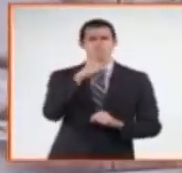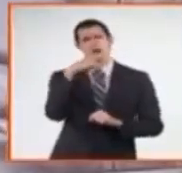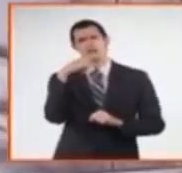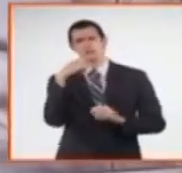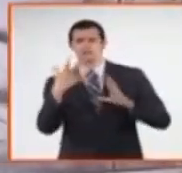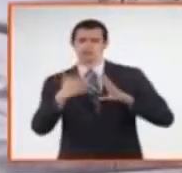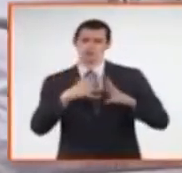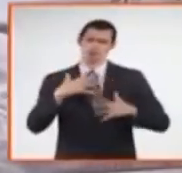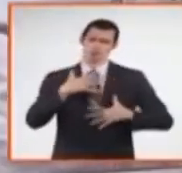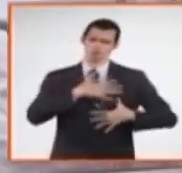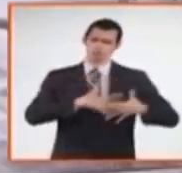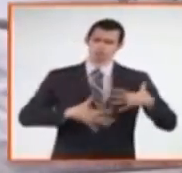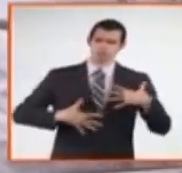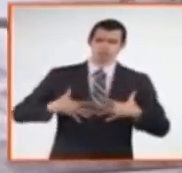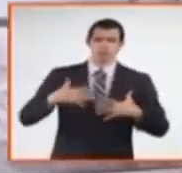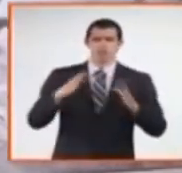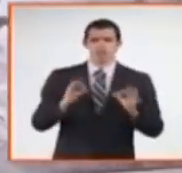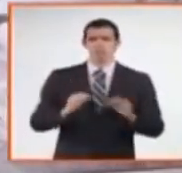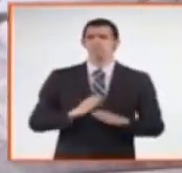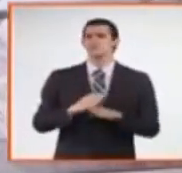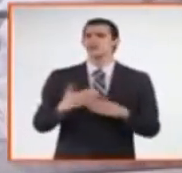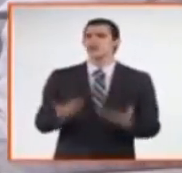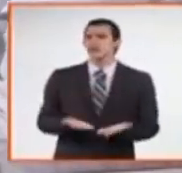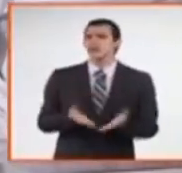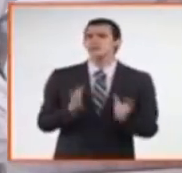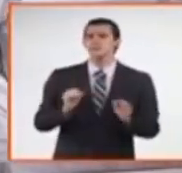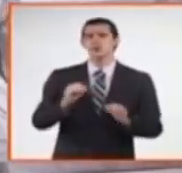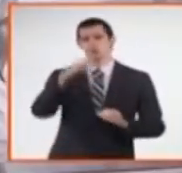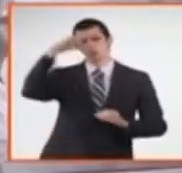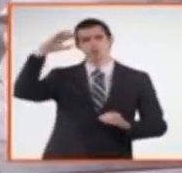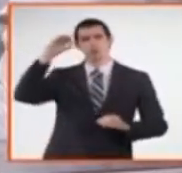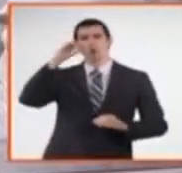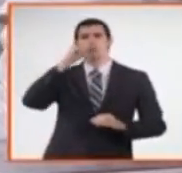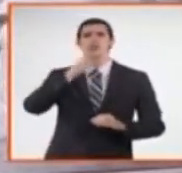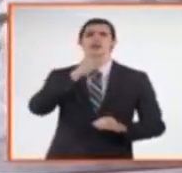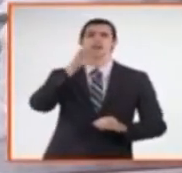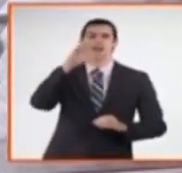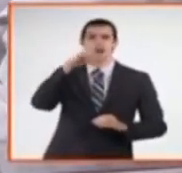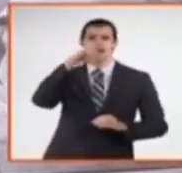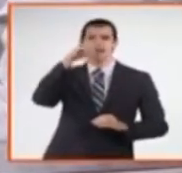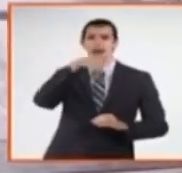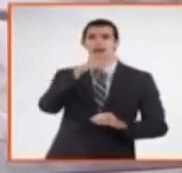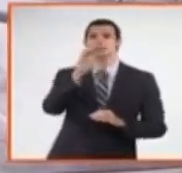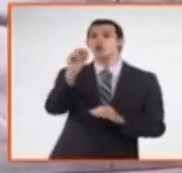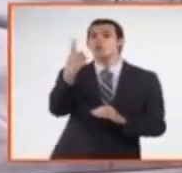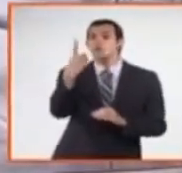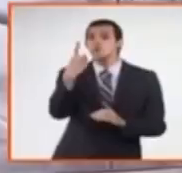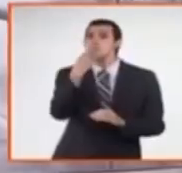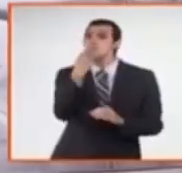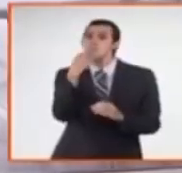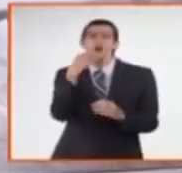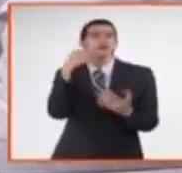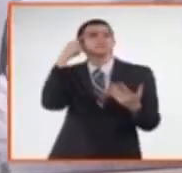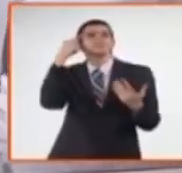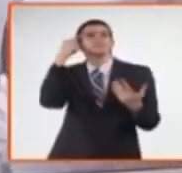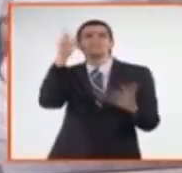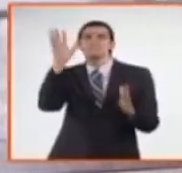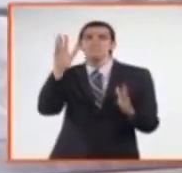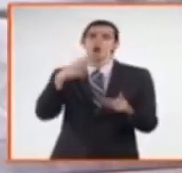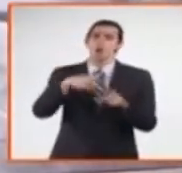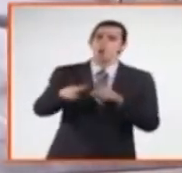potencial del refuerzo no solamente pensamos ya estamos haciendo con los estudios comparando su gran a plus y soberana 1